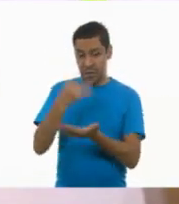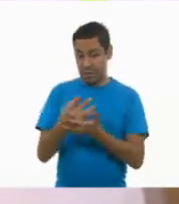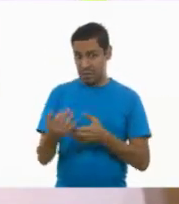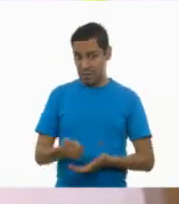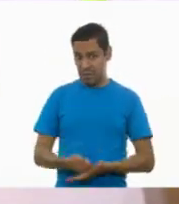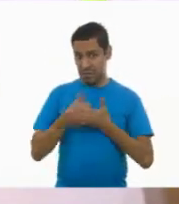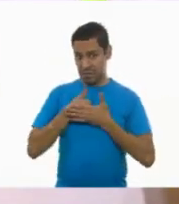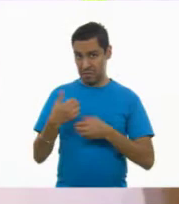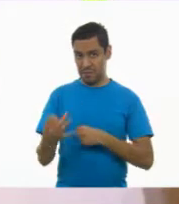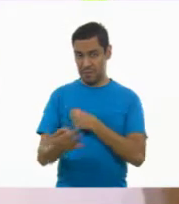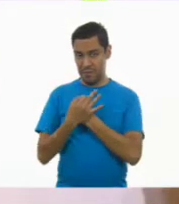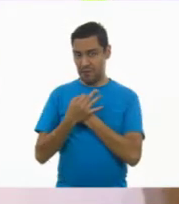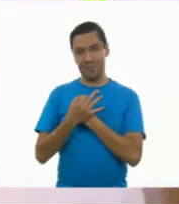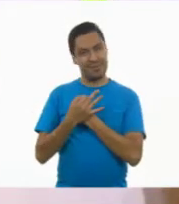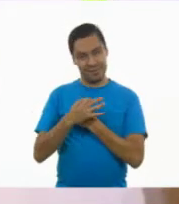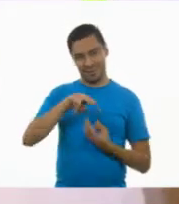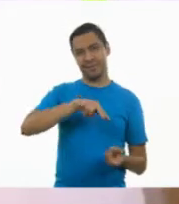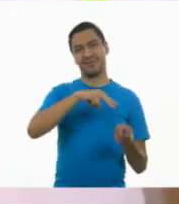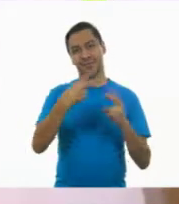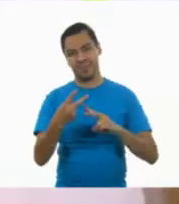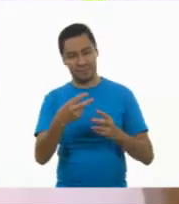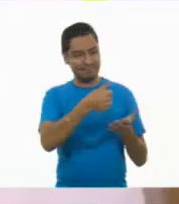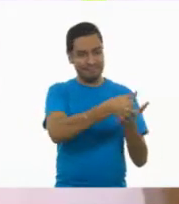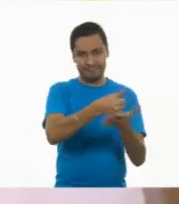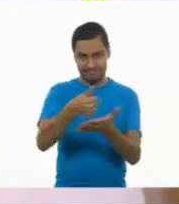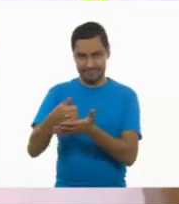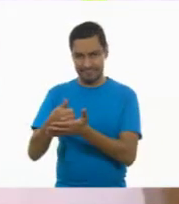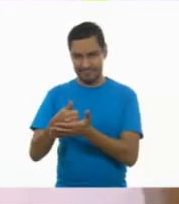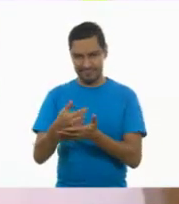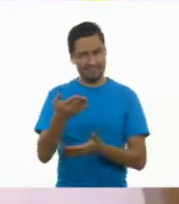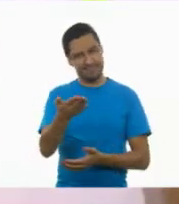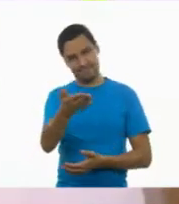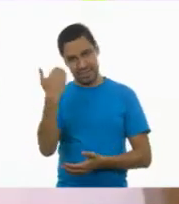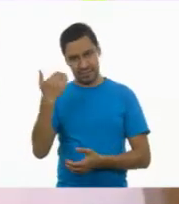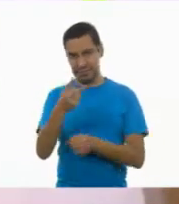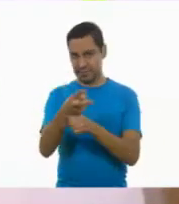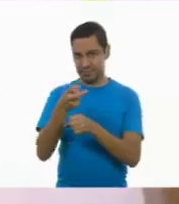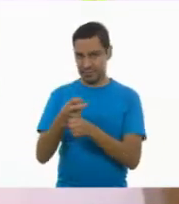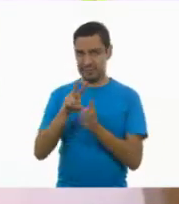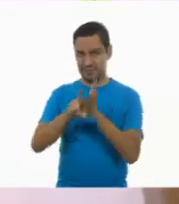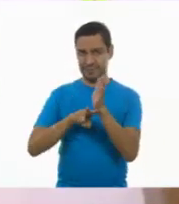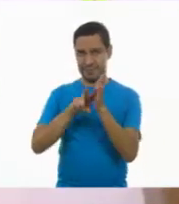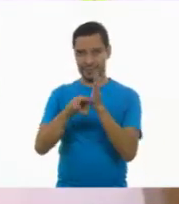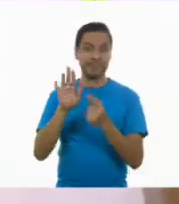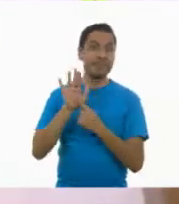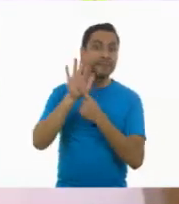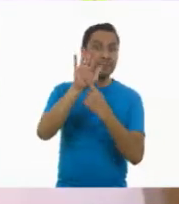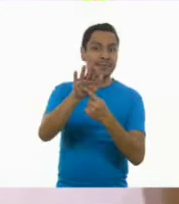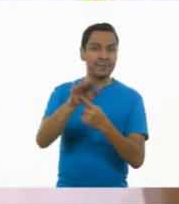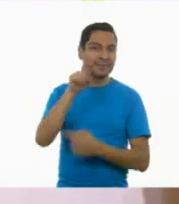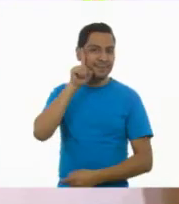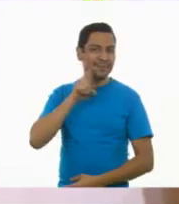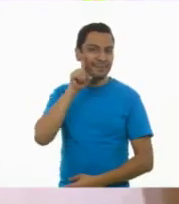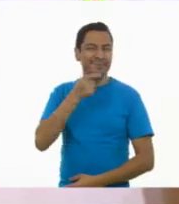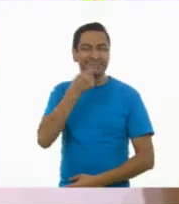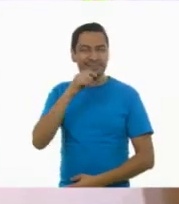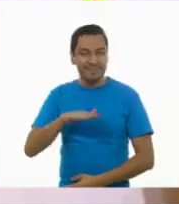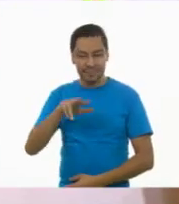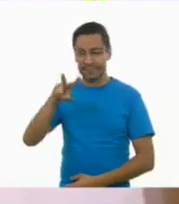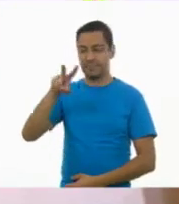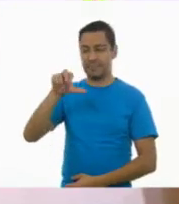nosotros, también a más personas. Los invito a ver esta otra situación, donde Valentina tendrá que tomar